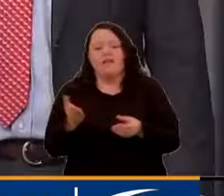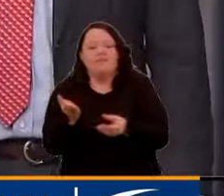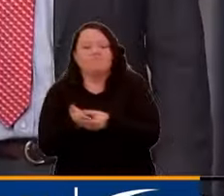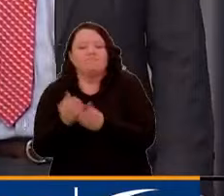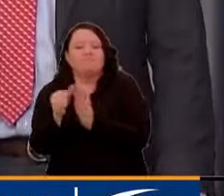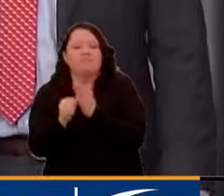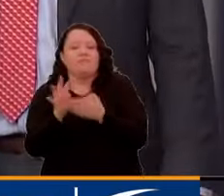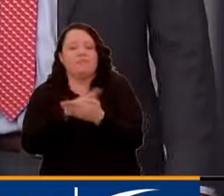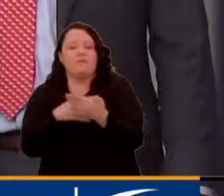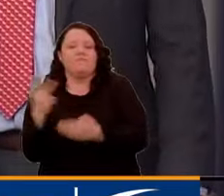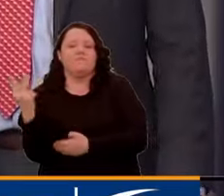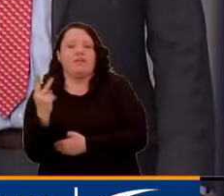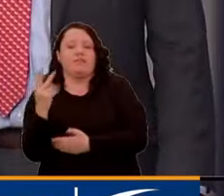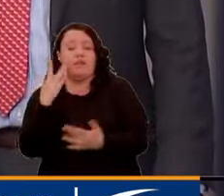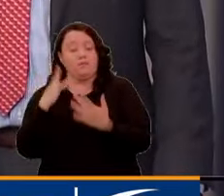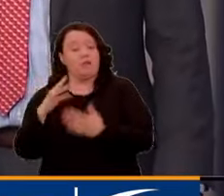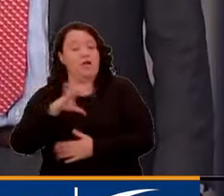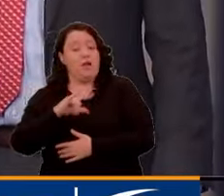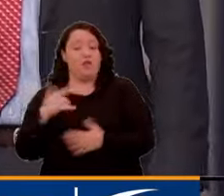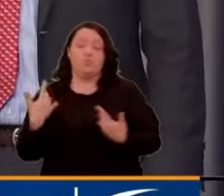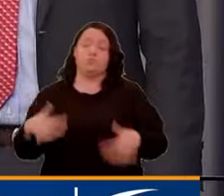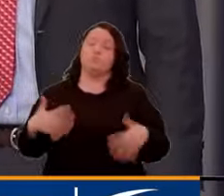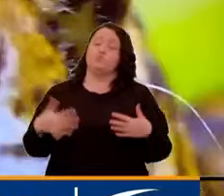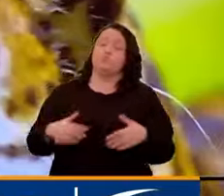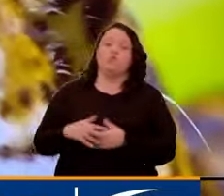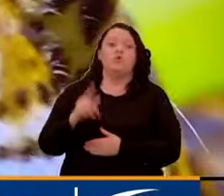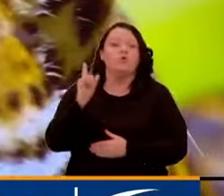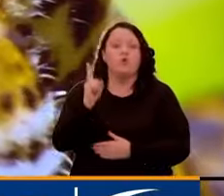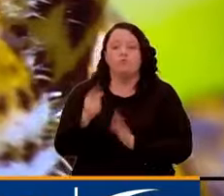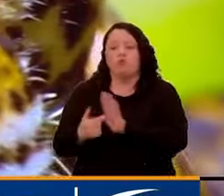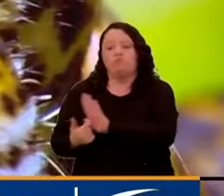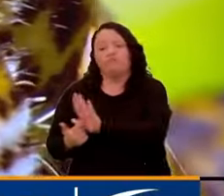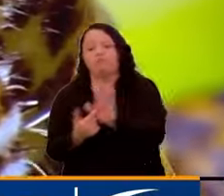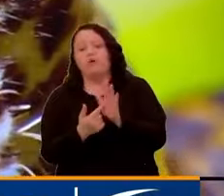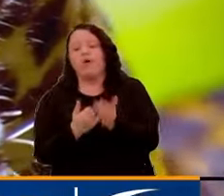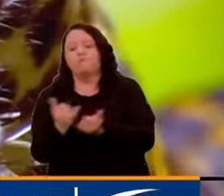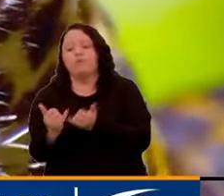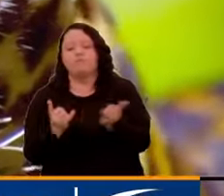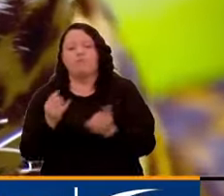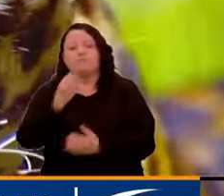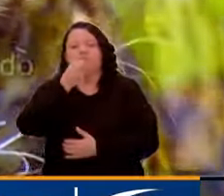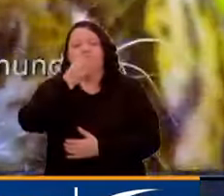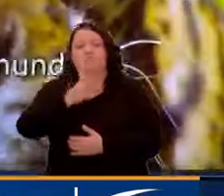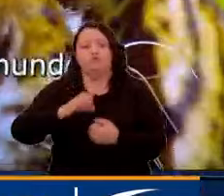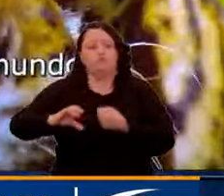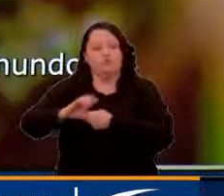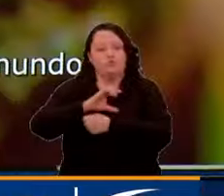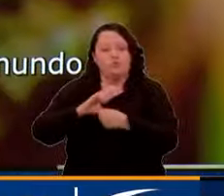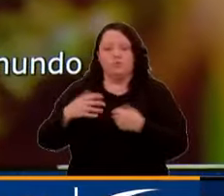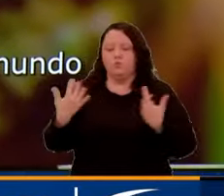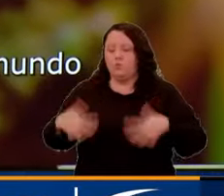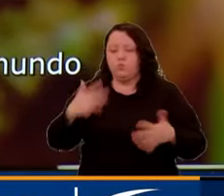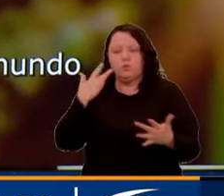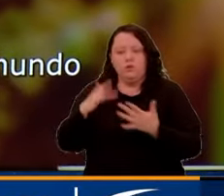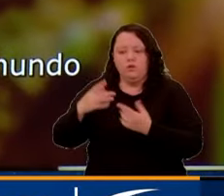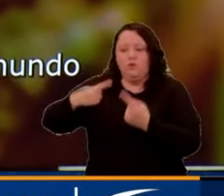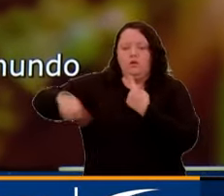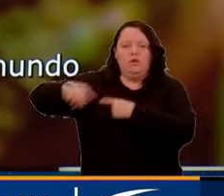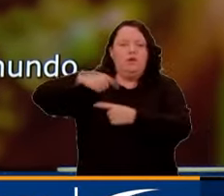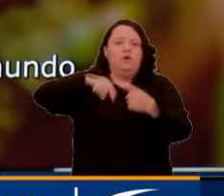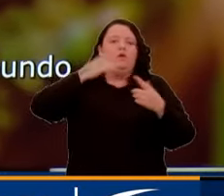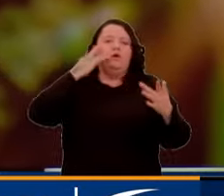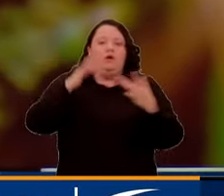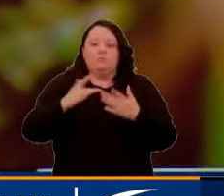atractivo maravilloso para la Ciudad de Cali porque se trata de mostrarle al mundo las bellezas de esta ciudad los atractivos el turismo que tiene